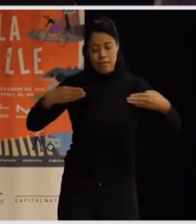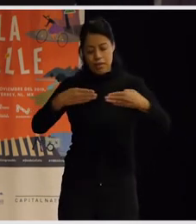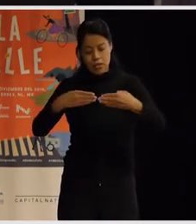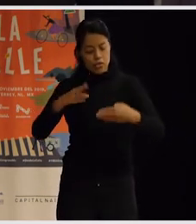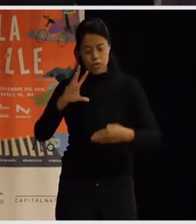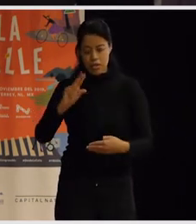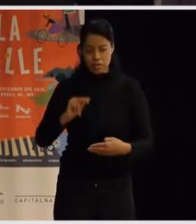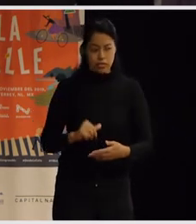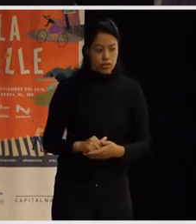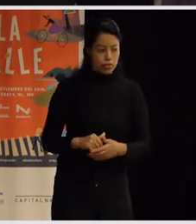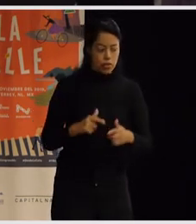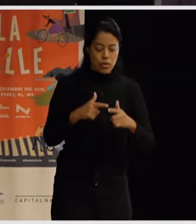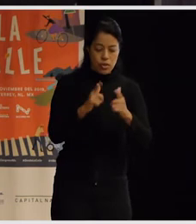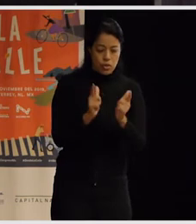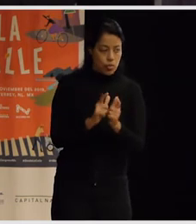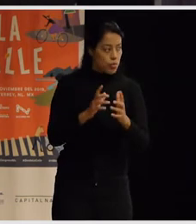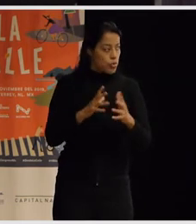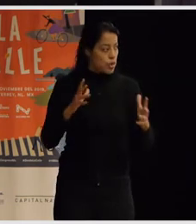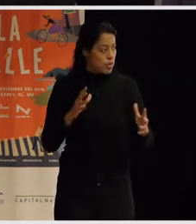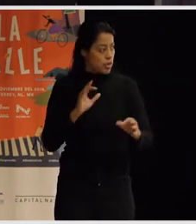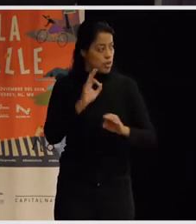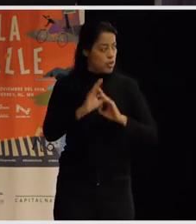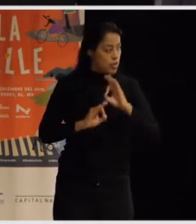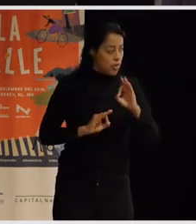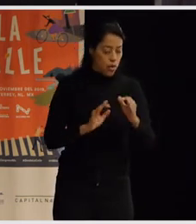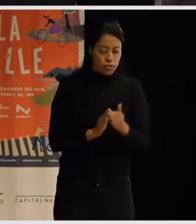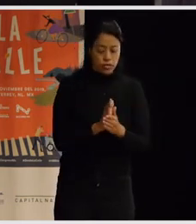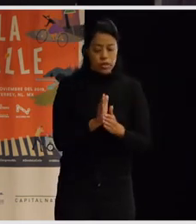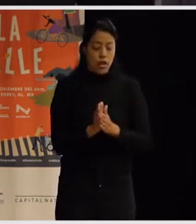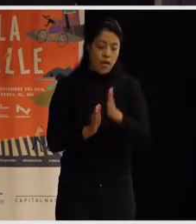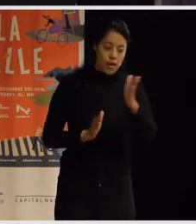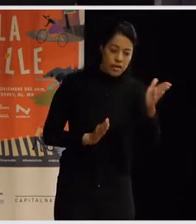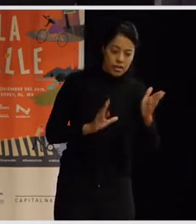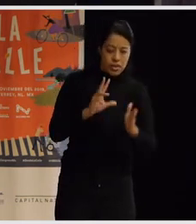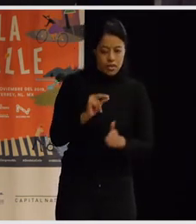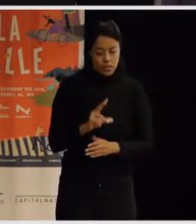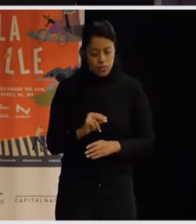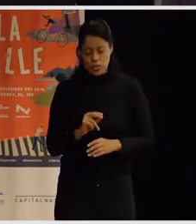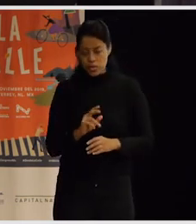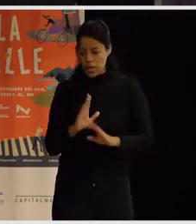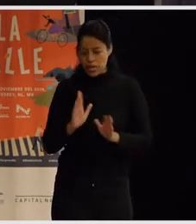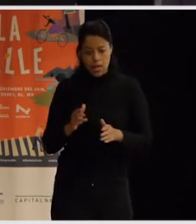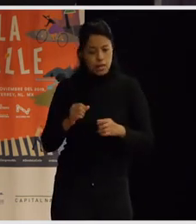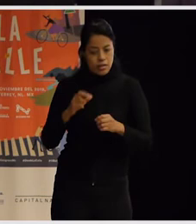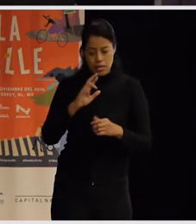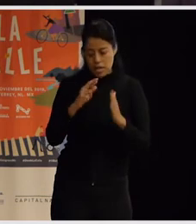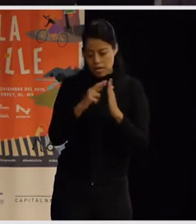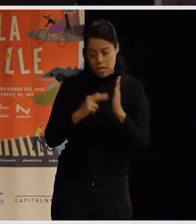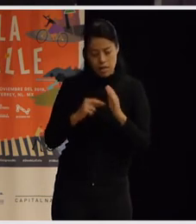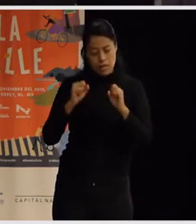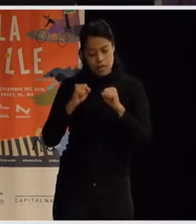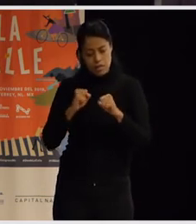rodada no cuando llegamos a grupos grandes pues tratamos de no dar vueltas a la izquierda ya saben no todas esas reglas de seguridad entonces